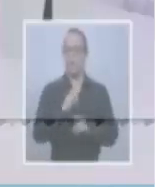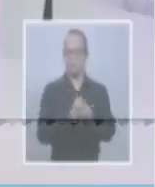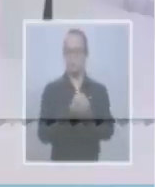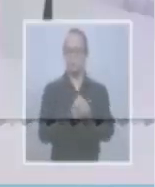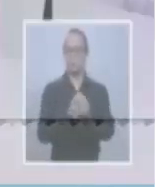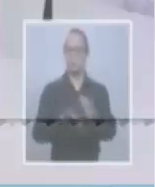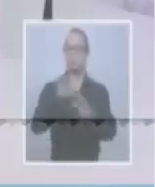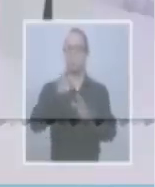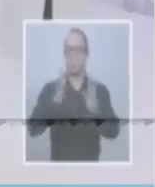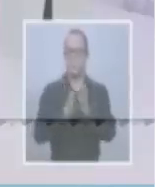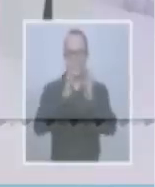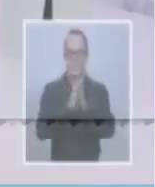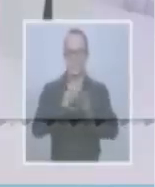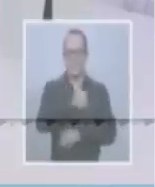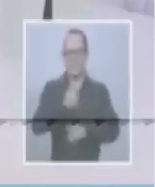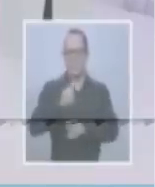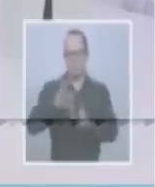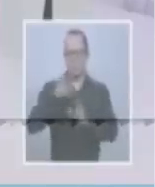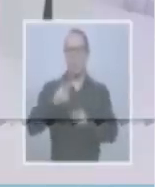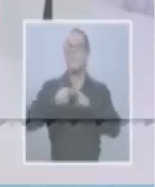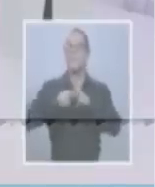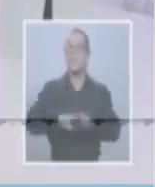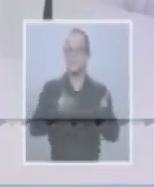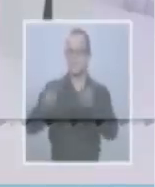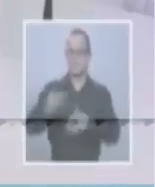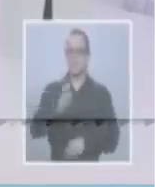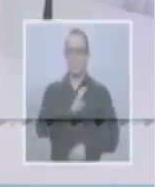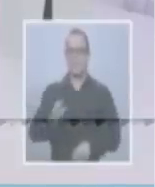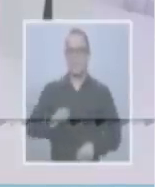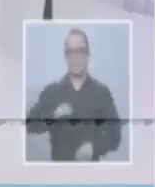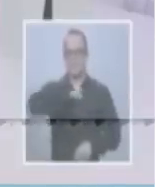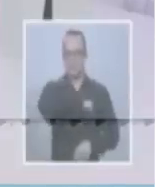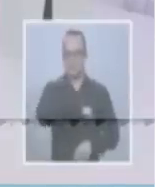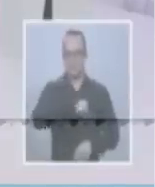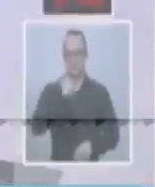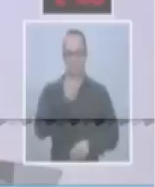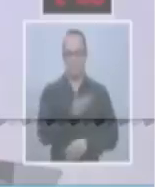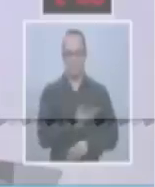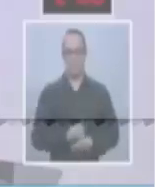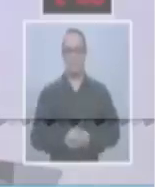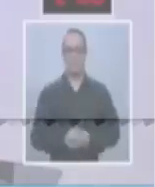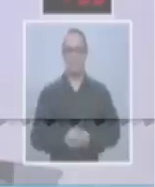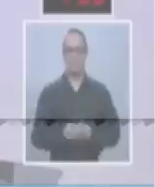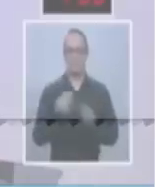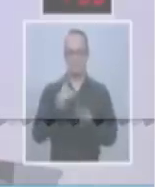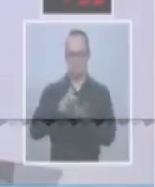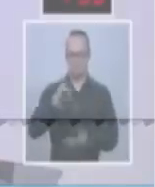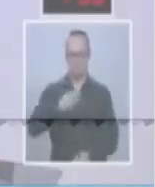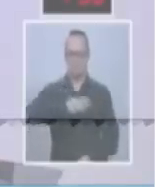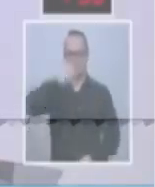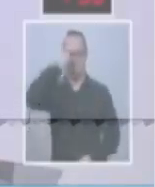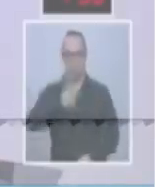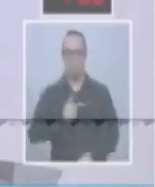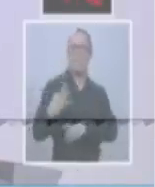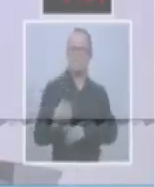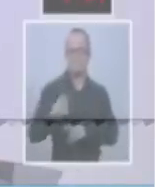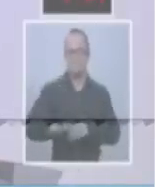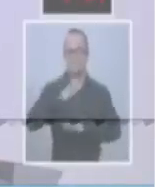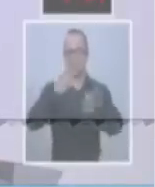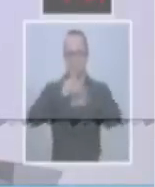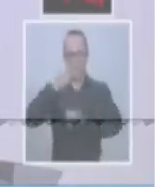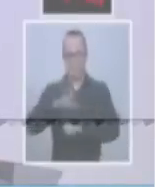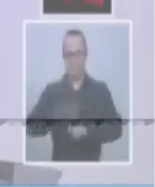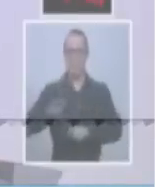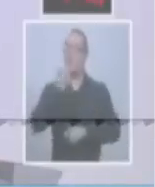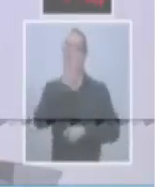campaña para el que va adelante, que es el debate, salió sin daño. Okay. O sea, lo que se haya movido las preferencias, se movieron, pero no por el debate. El debate no movió